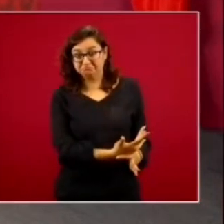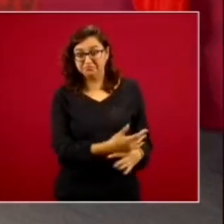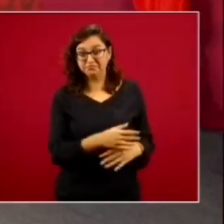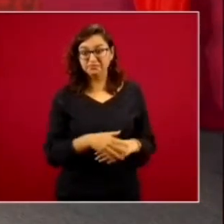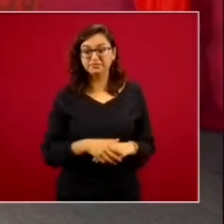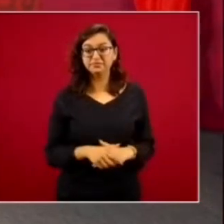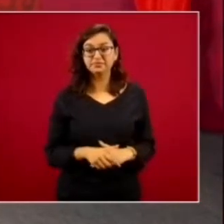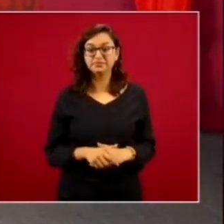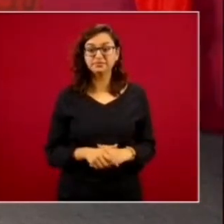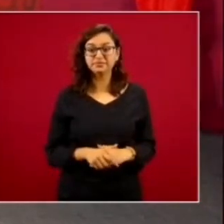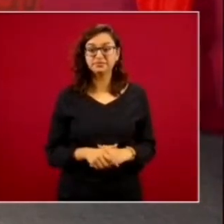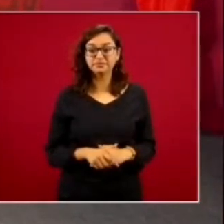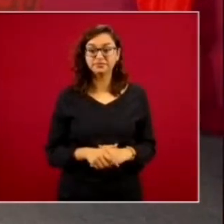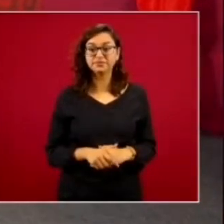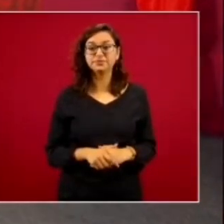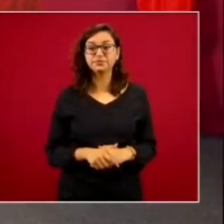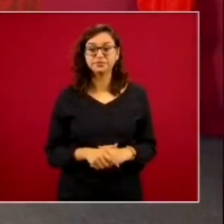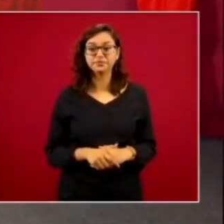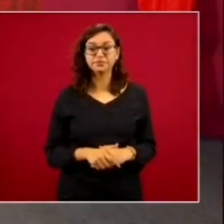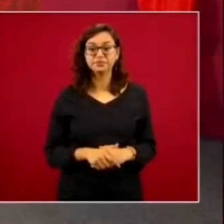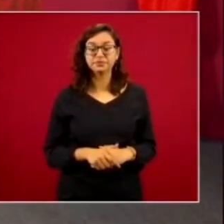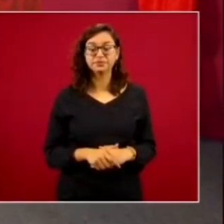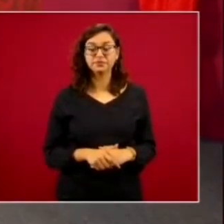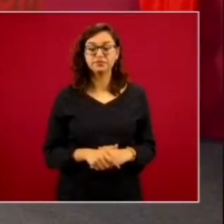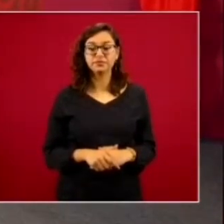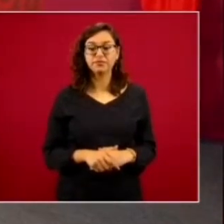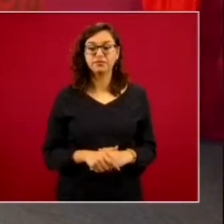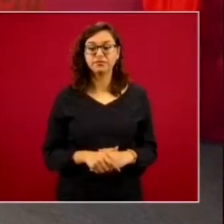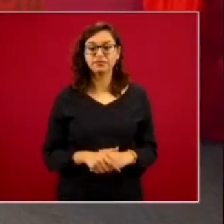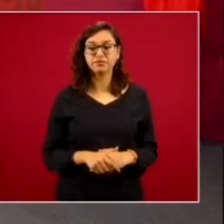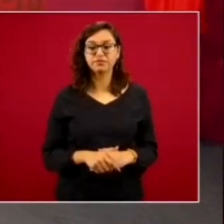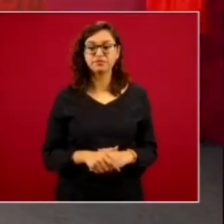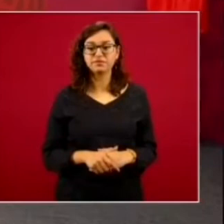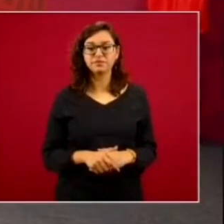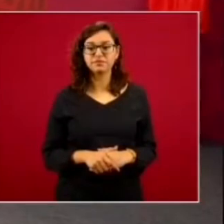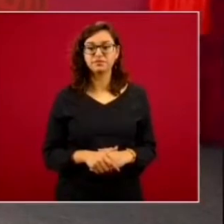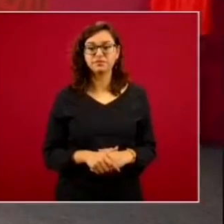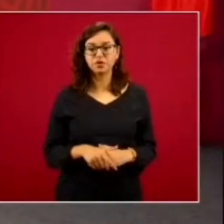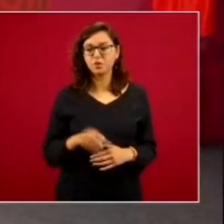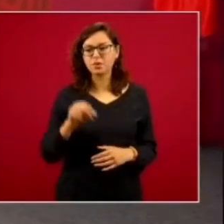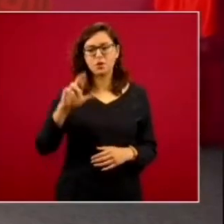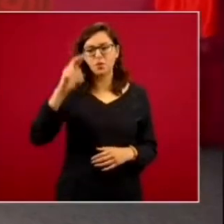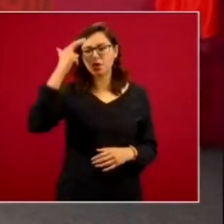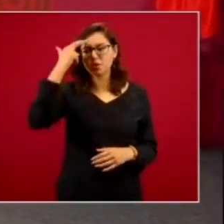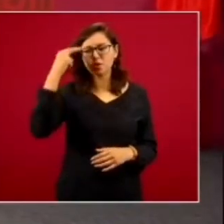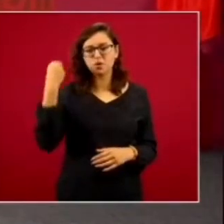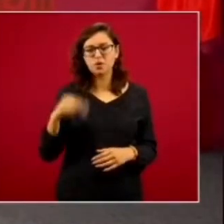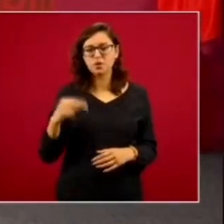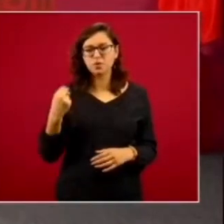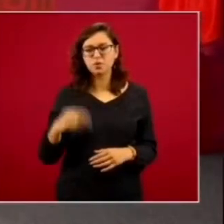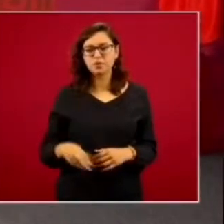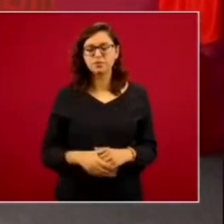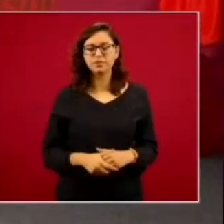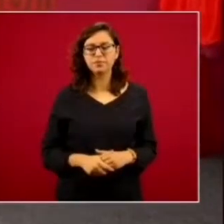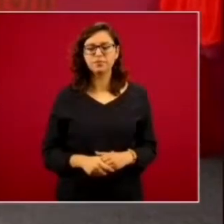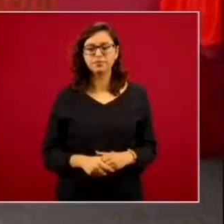también de Jalisco, lo que pasa que no recuerdo el nombre.